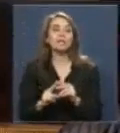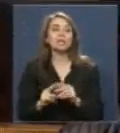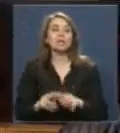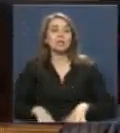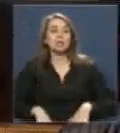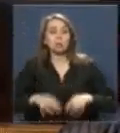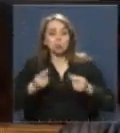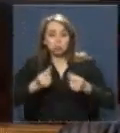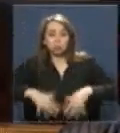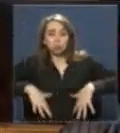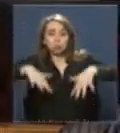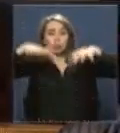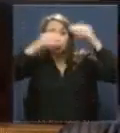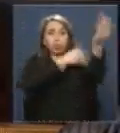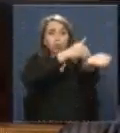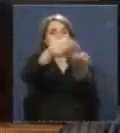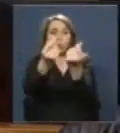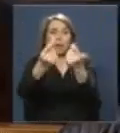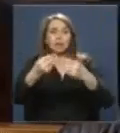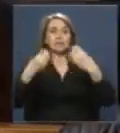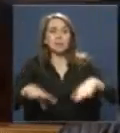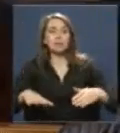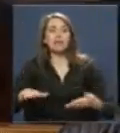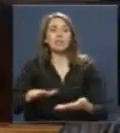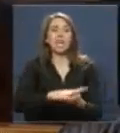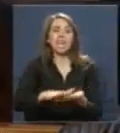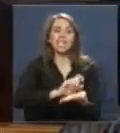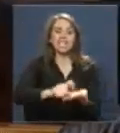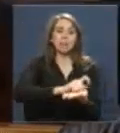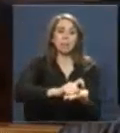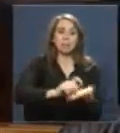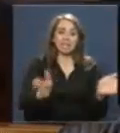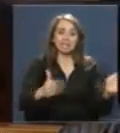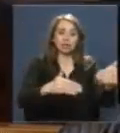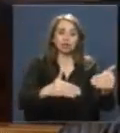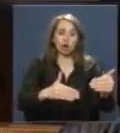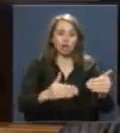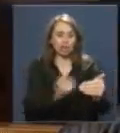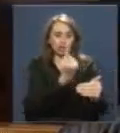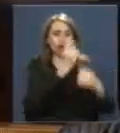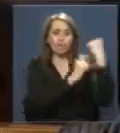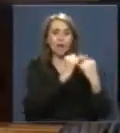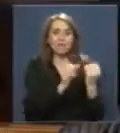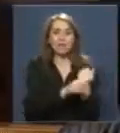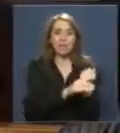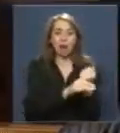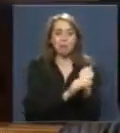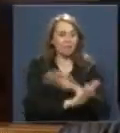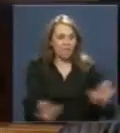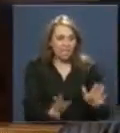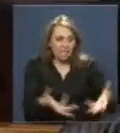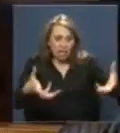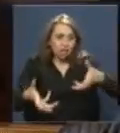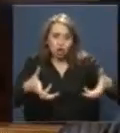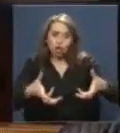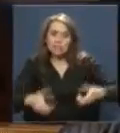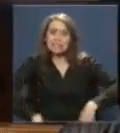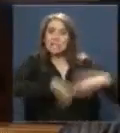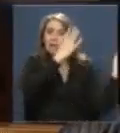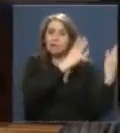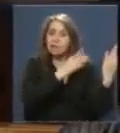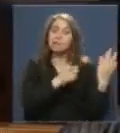que se pierden teniendo que comprar una impresora que tramposamente perdió la vida útil. Nada más, señor